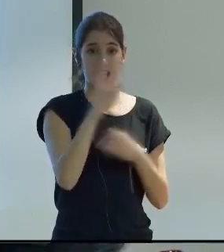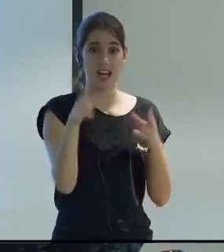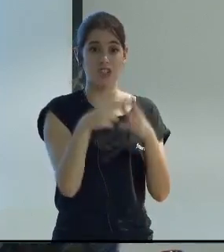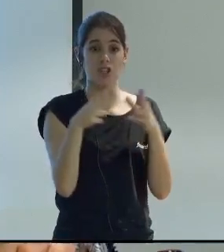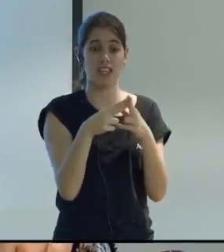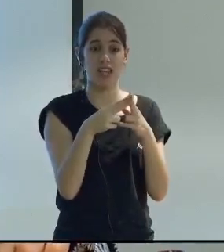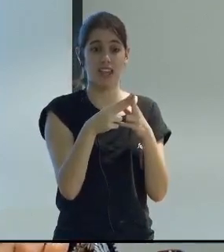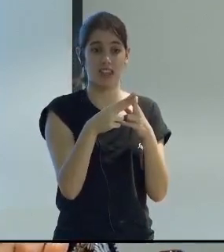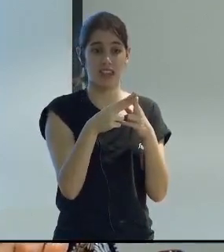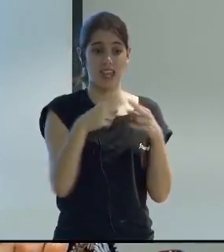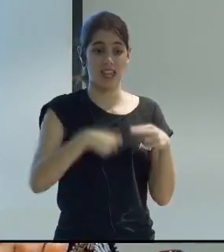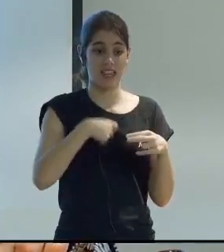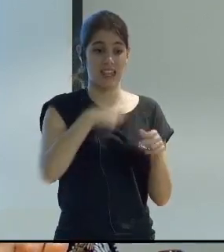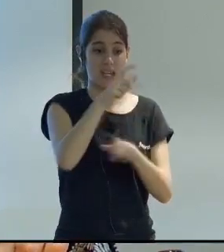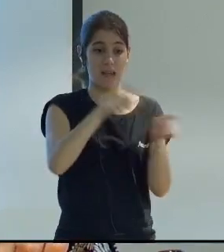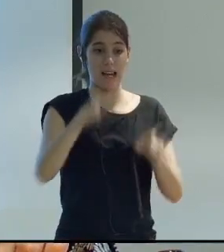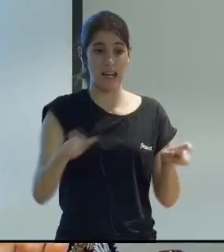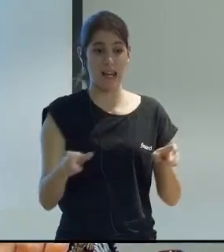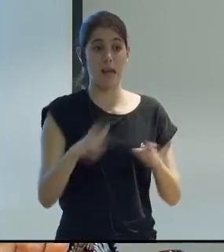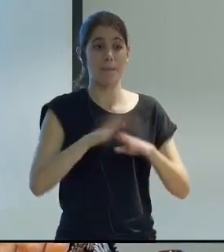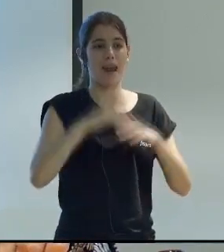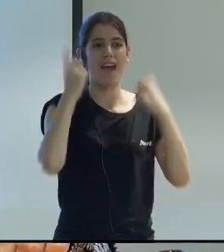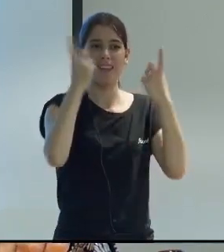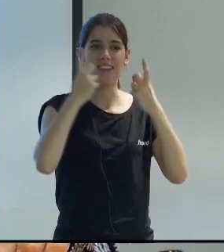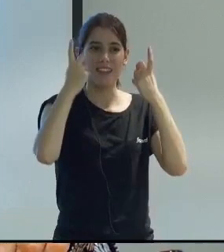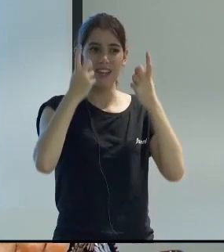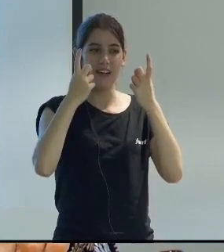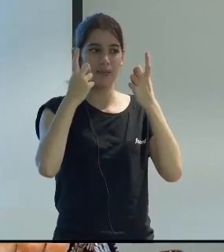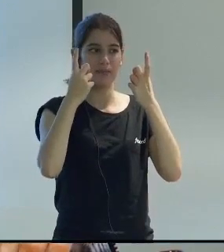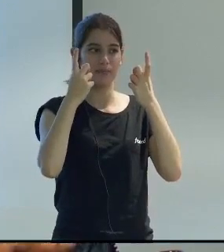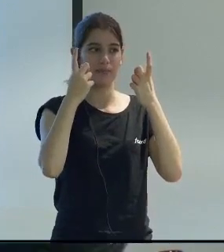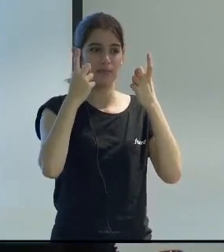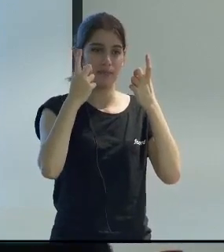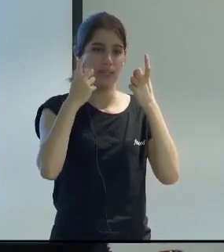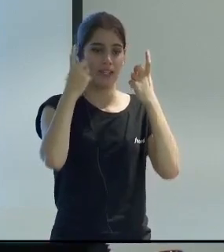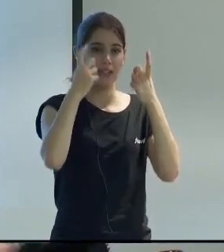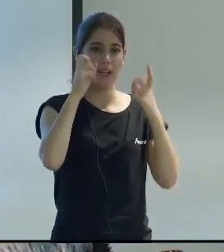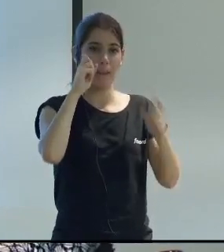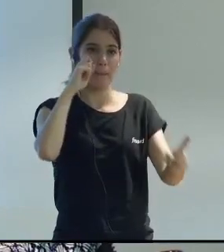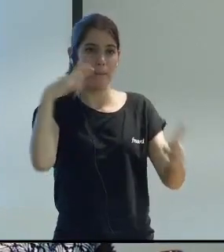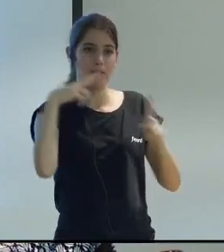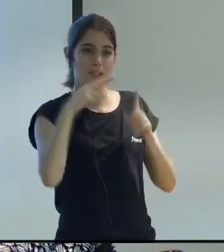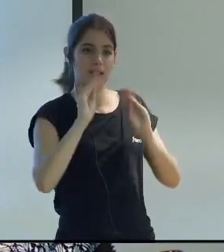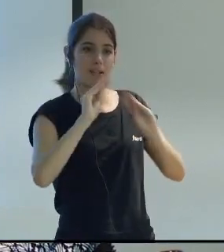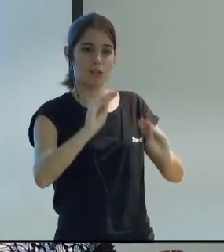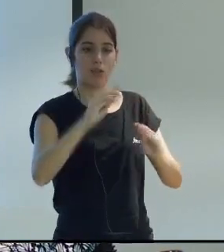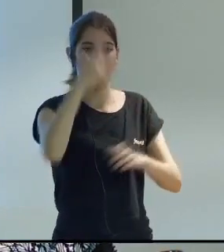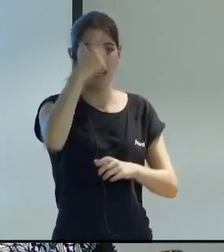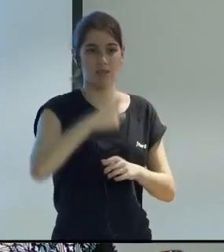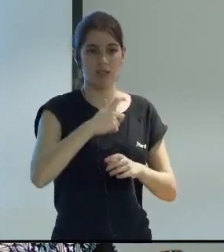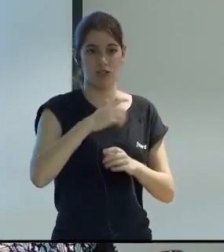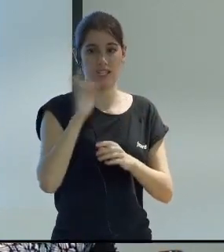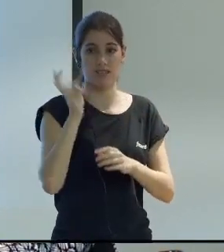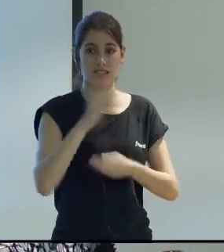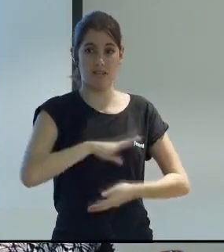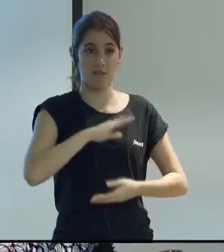civil para intentar poner en perspectiva a las personas con una